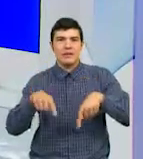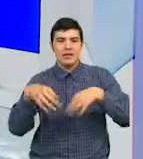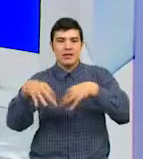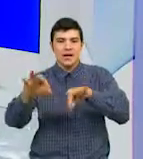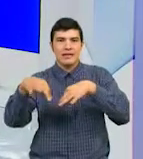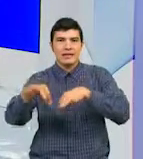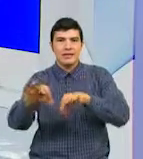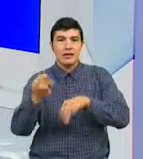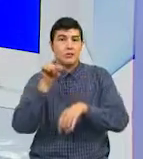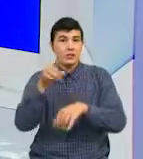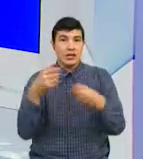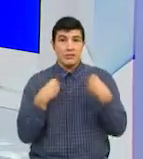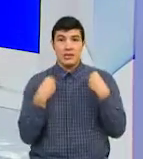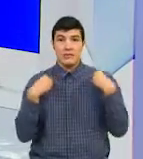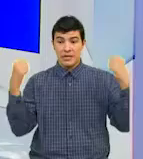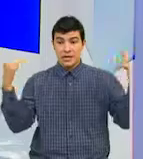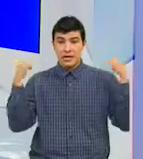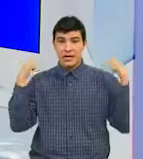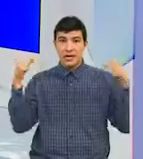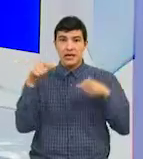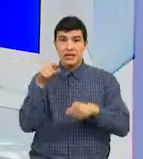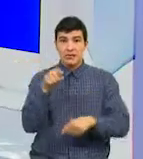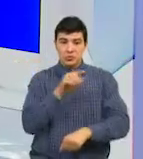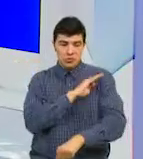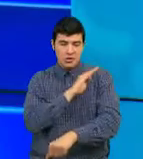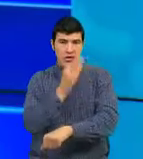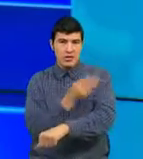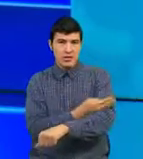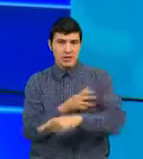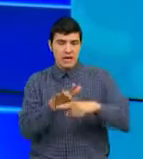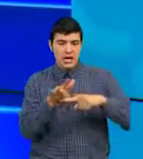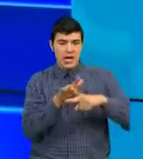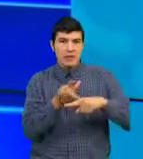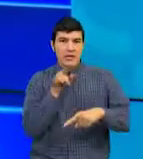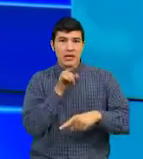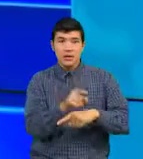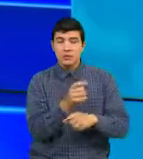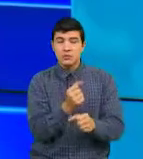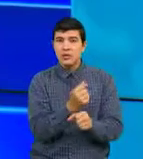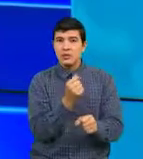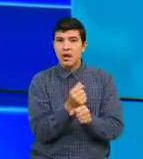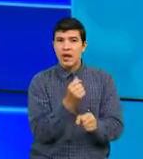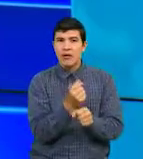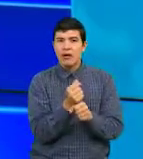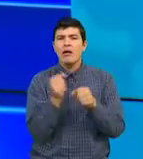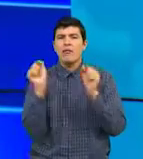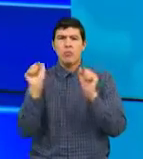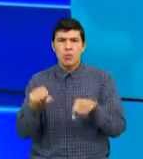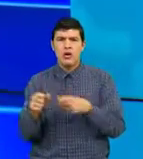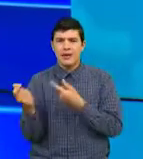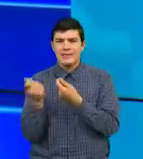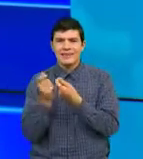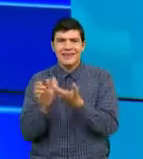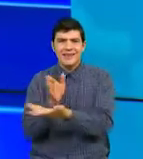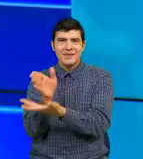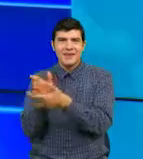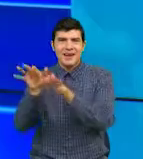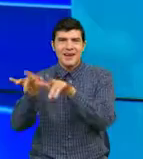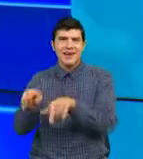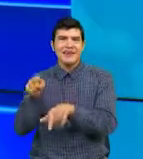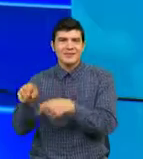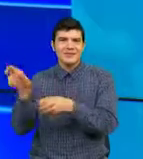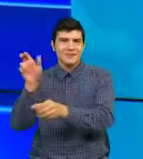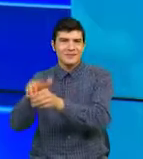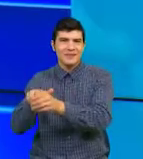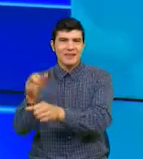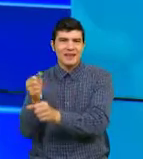primero que todo, reside en el municipio de Piedecuesta y sus capacidades aplican para estas ofertas laborales, pues puede acercarse a aplicar a estas